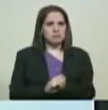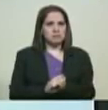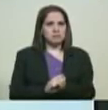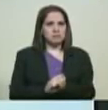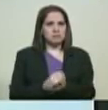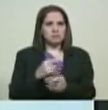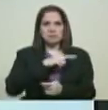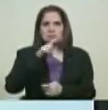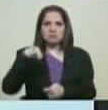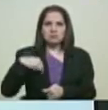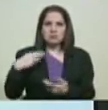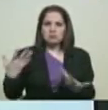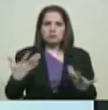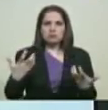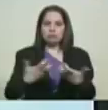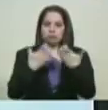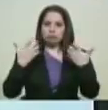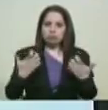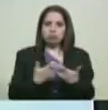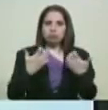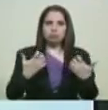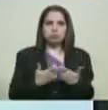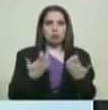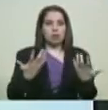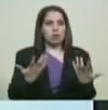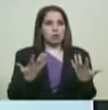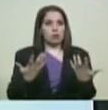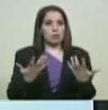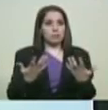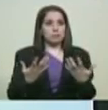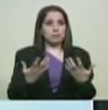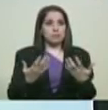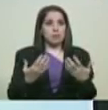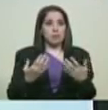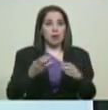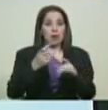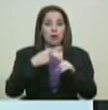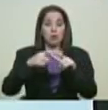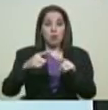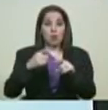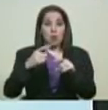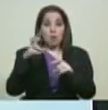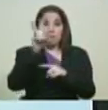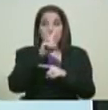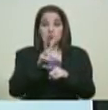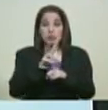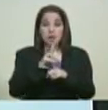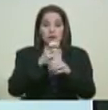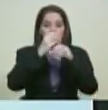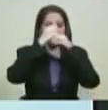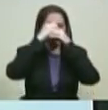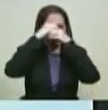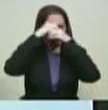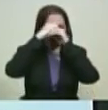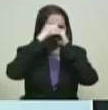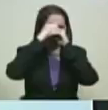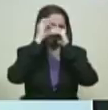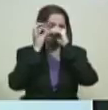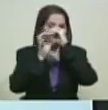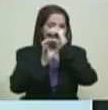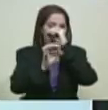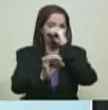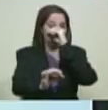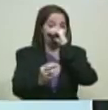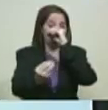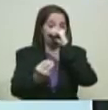Y nosotros enfrentamos nuestros problemas. Pero Venezuela está en el foco de la agresión mediática mundial, de la